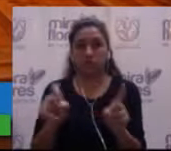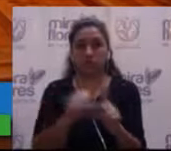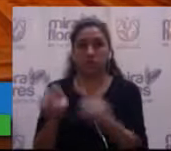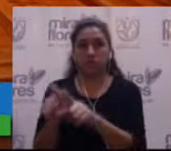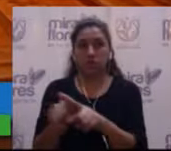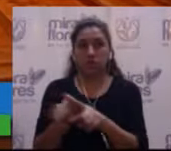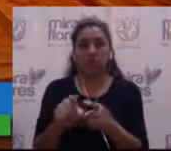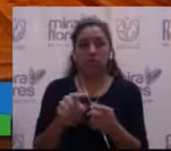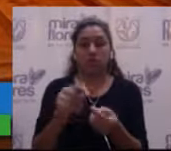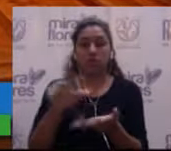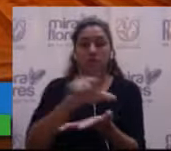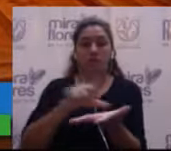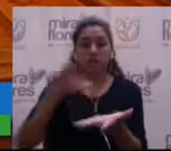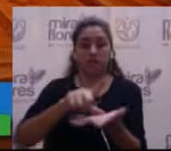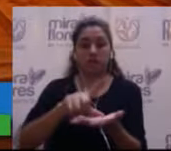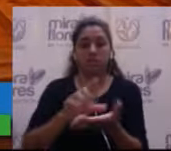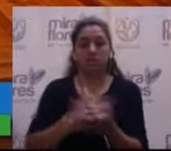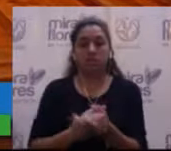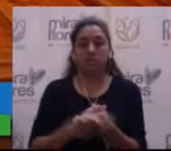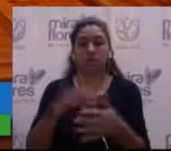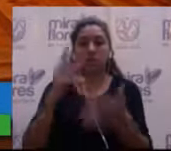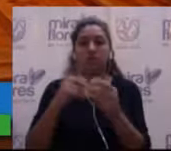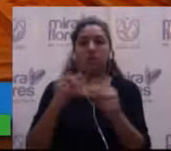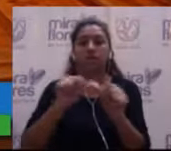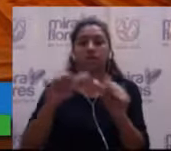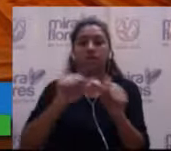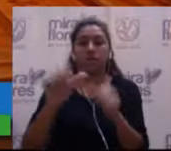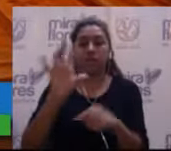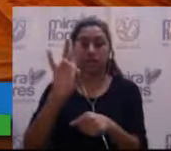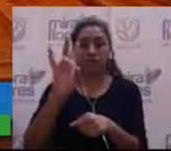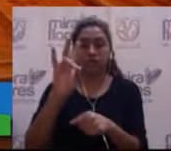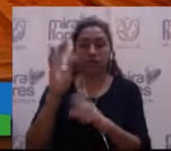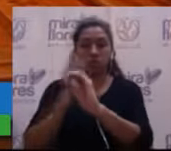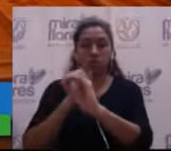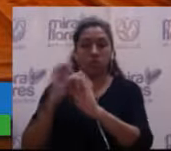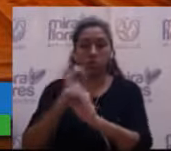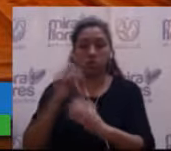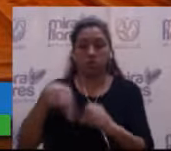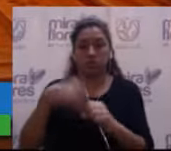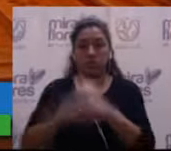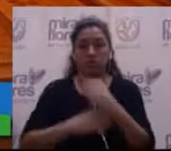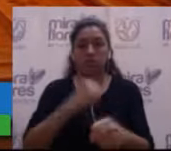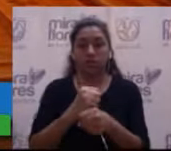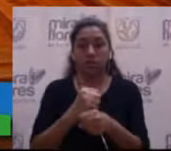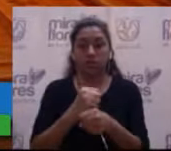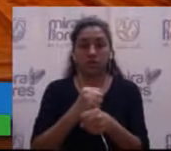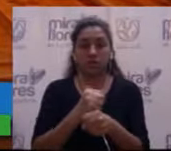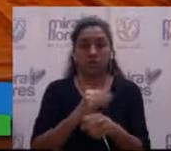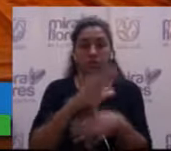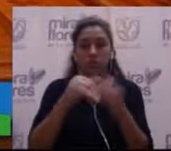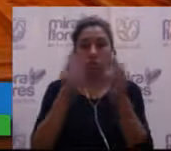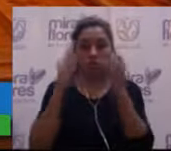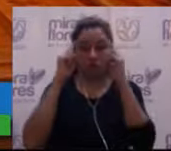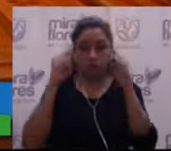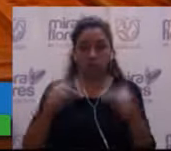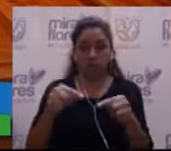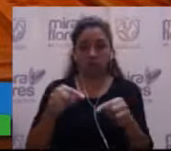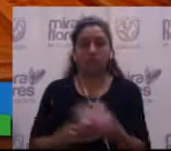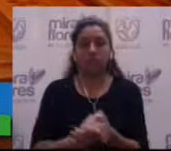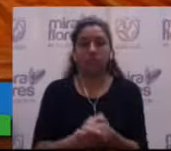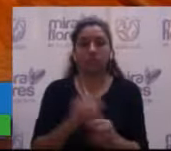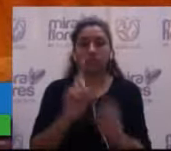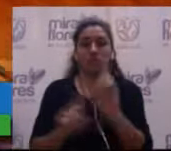la República, programado para el 7 de octubre del presente año, de conformidad con las consideraciones expuestas en el presente acuerdo.